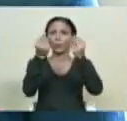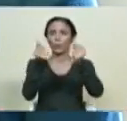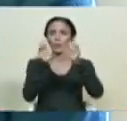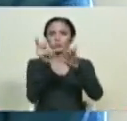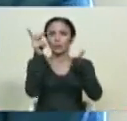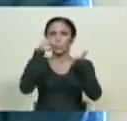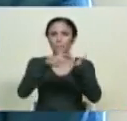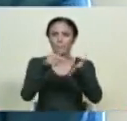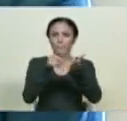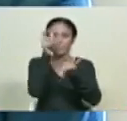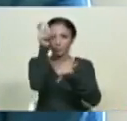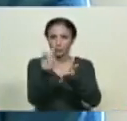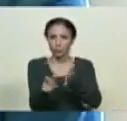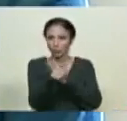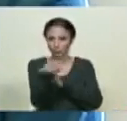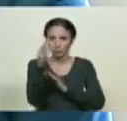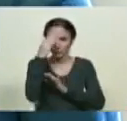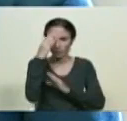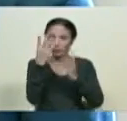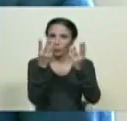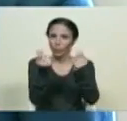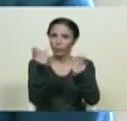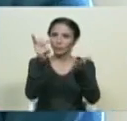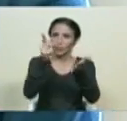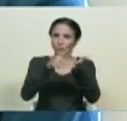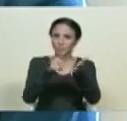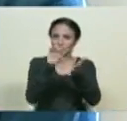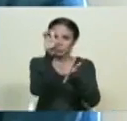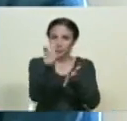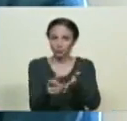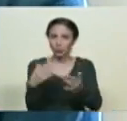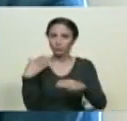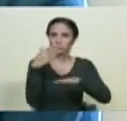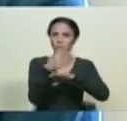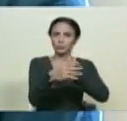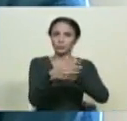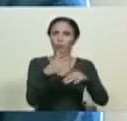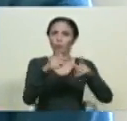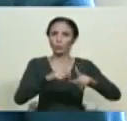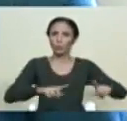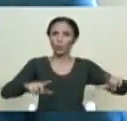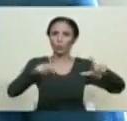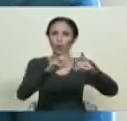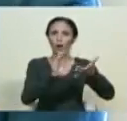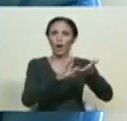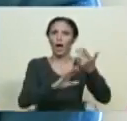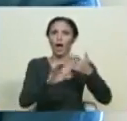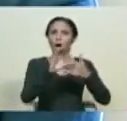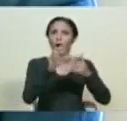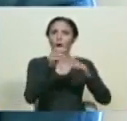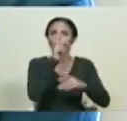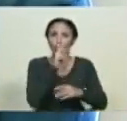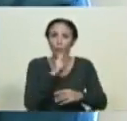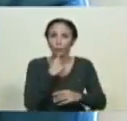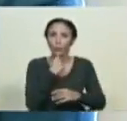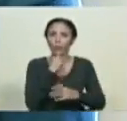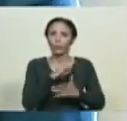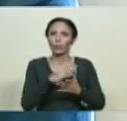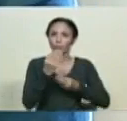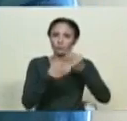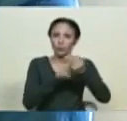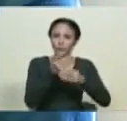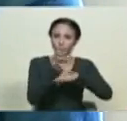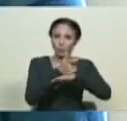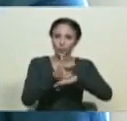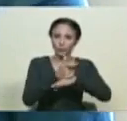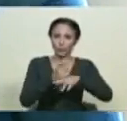este llamado el día de hoy para pasar por los puntos rojos y poder escanear el código QR implementado por el gobierno nacional? Hay